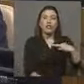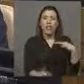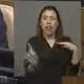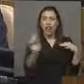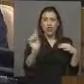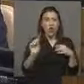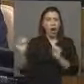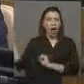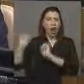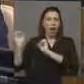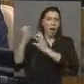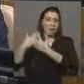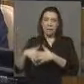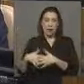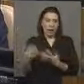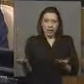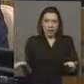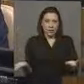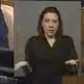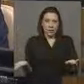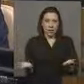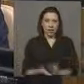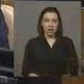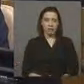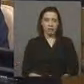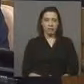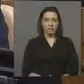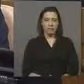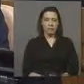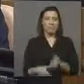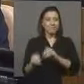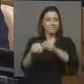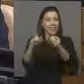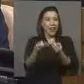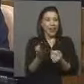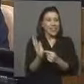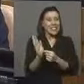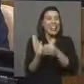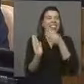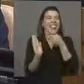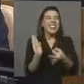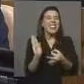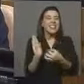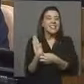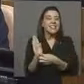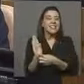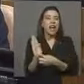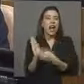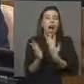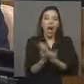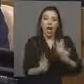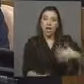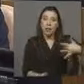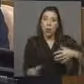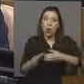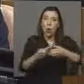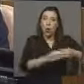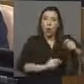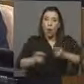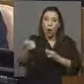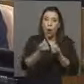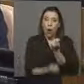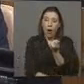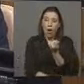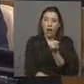de los empresarios. Entonces, estas conclusiones señalan, entre otras cosas, no es cierto, que aquí hay importantes grupos económicos,